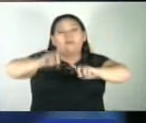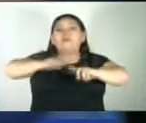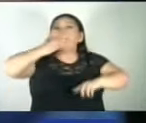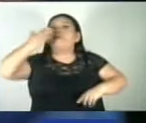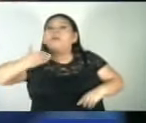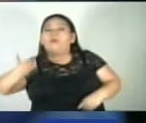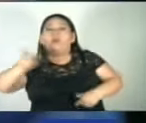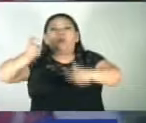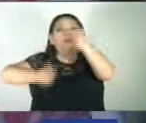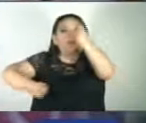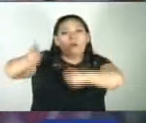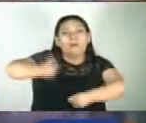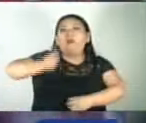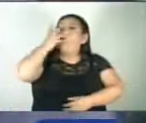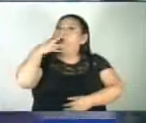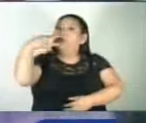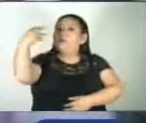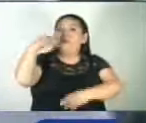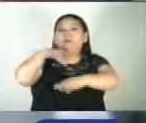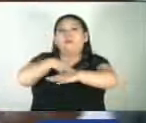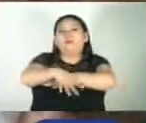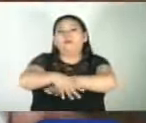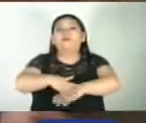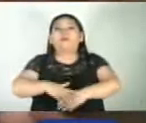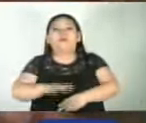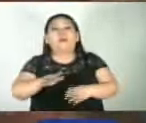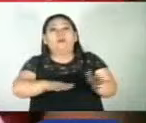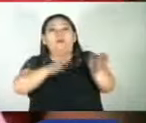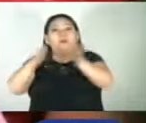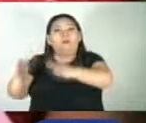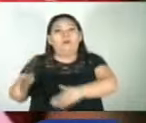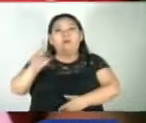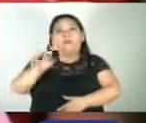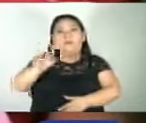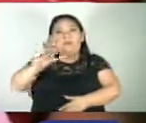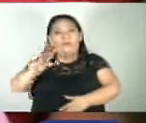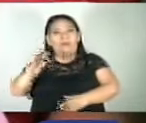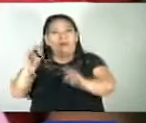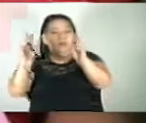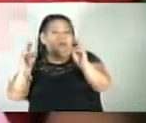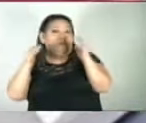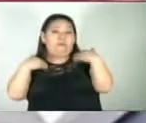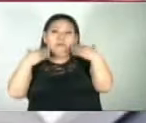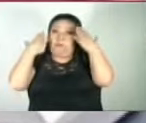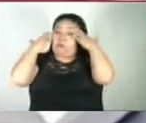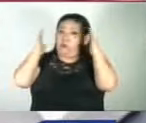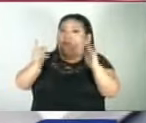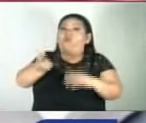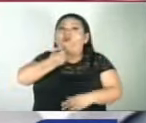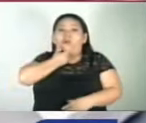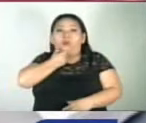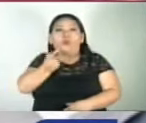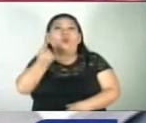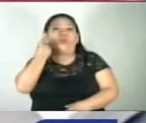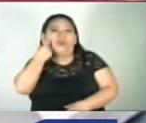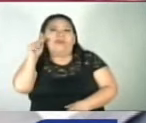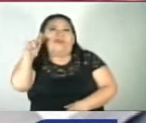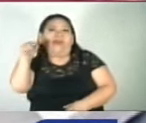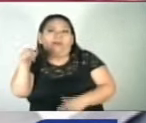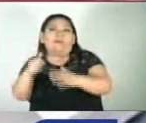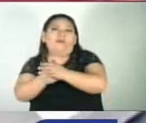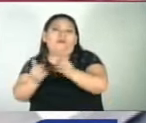Morazán, Usulután, Aguachapán y Chalatenango. En otros 150 casos no se tiene información del departamento en el que ocurrieron y